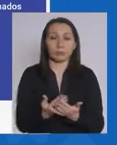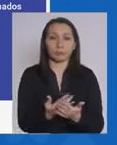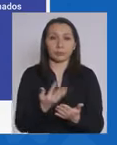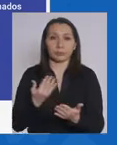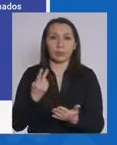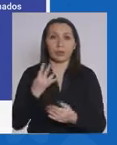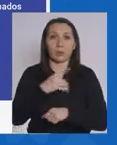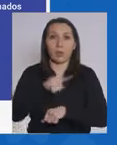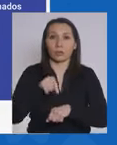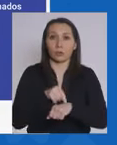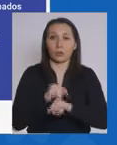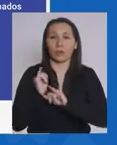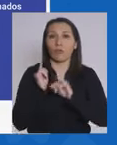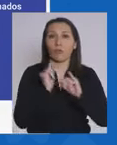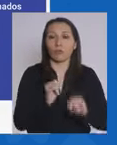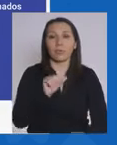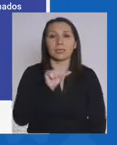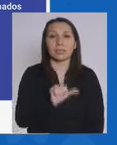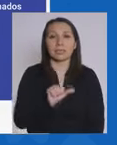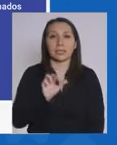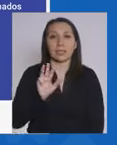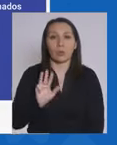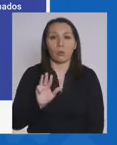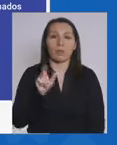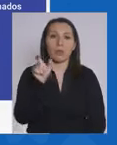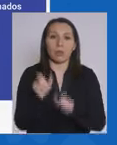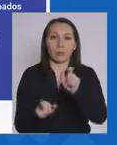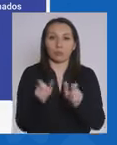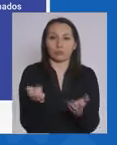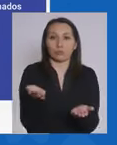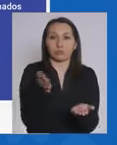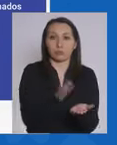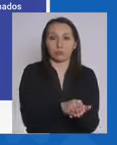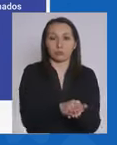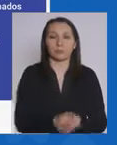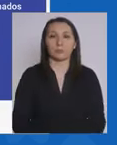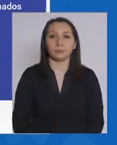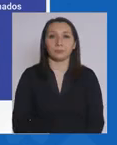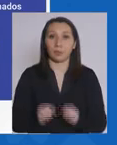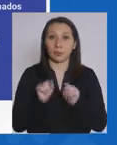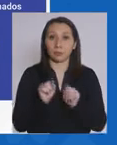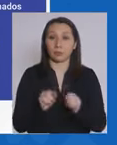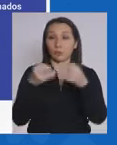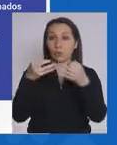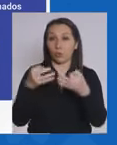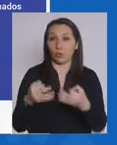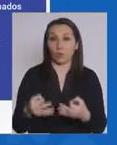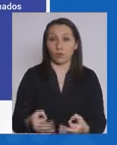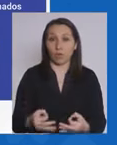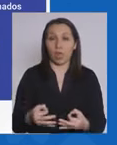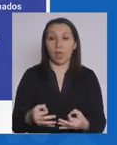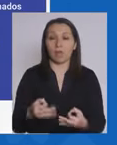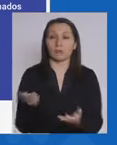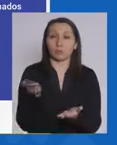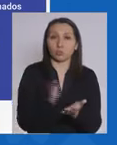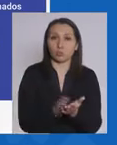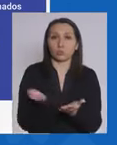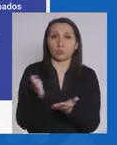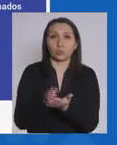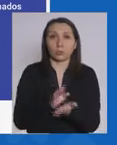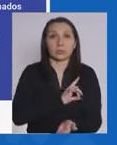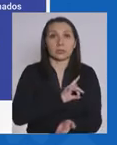últimas 24 horas se informan 69 personas con esto la cifra total de personas que han fallecido en